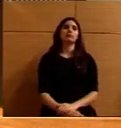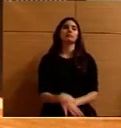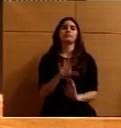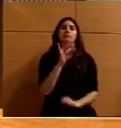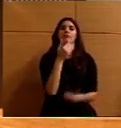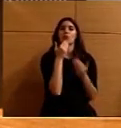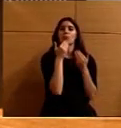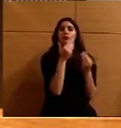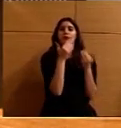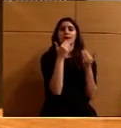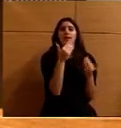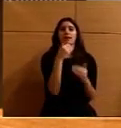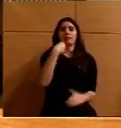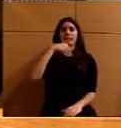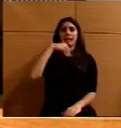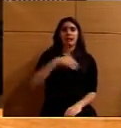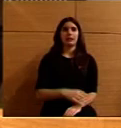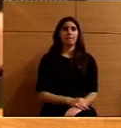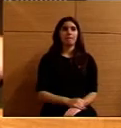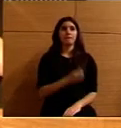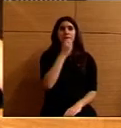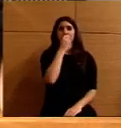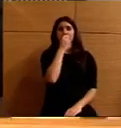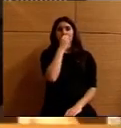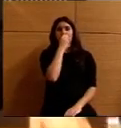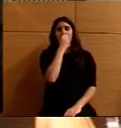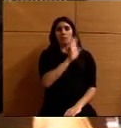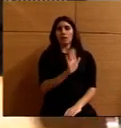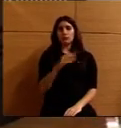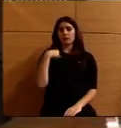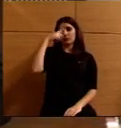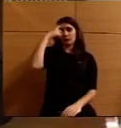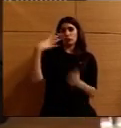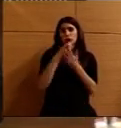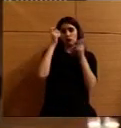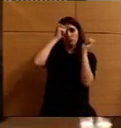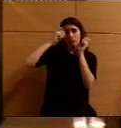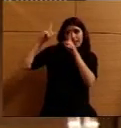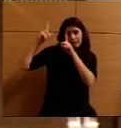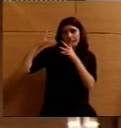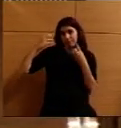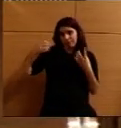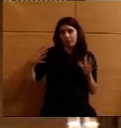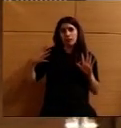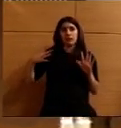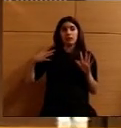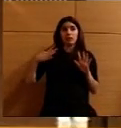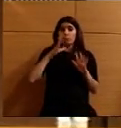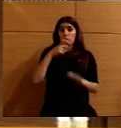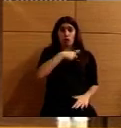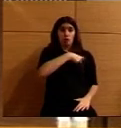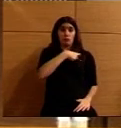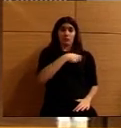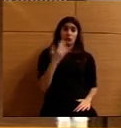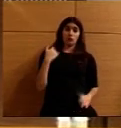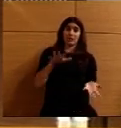Sí, moltes gràcies, president. Bueno, como supongo que todos imaginarán y tras la Comisión